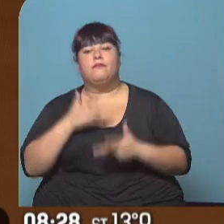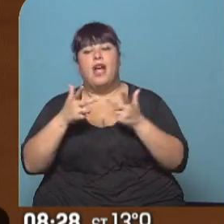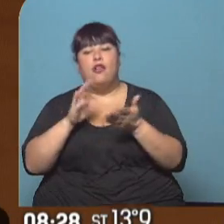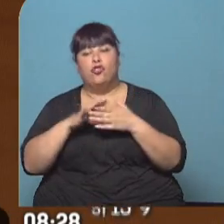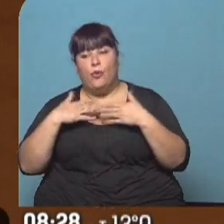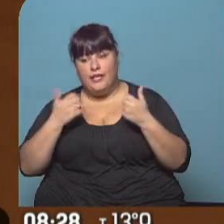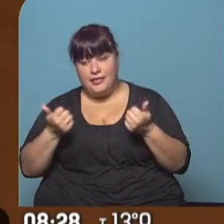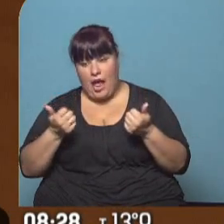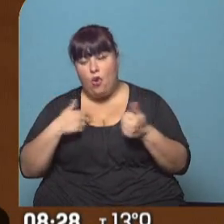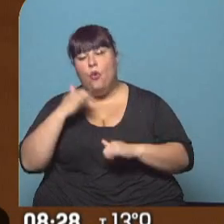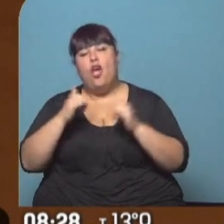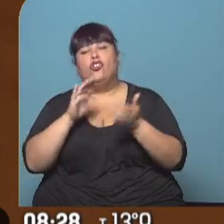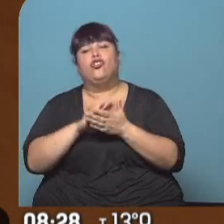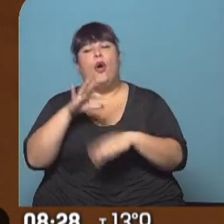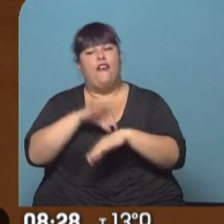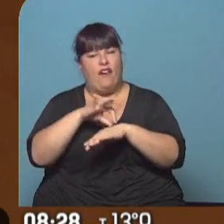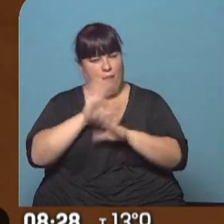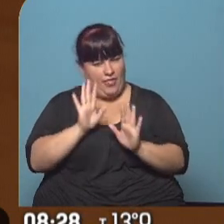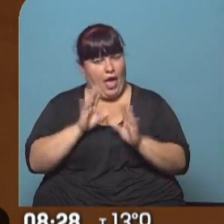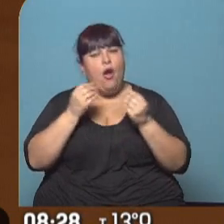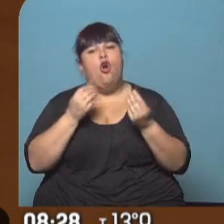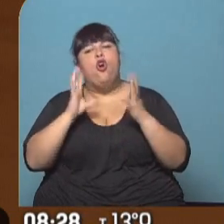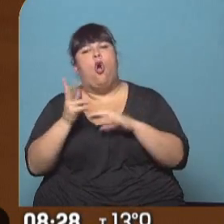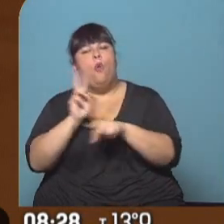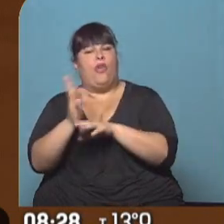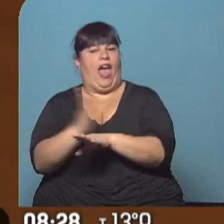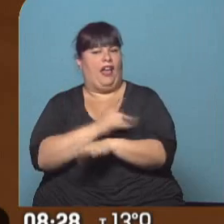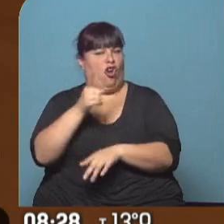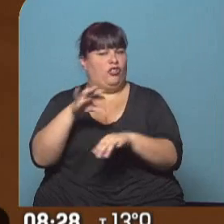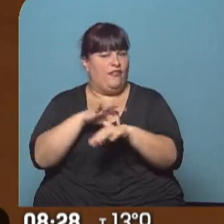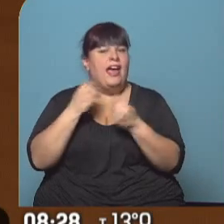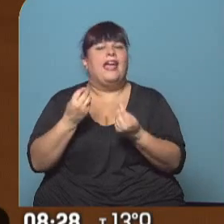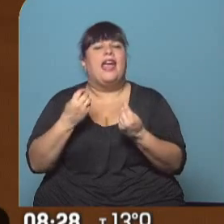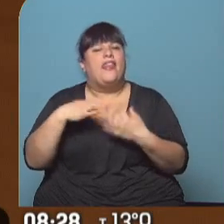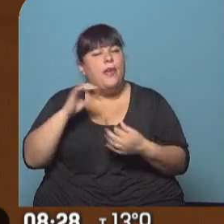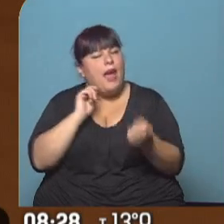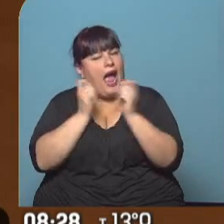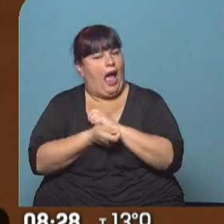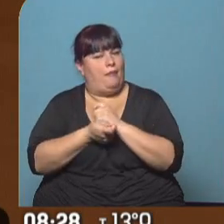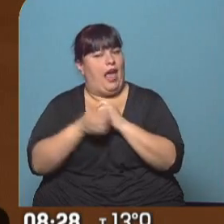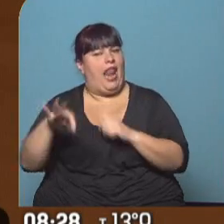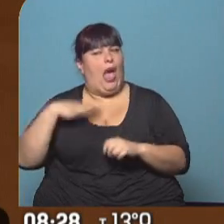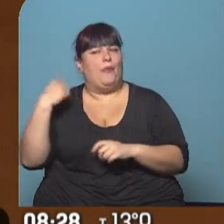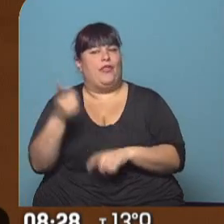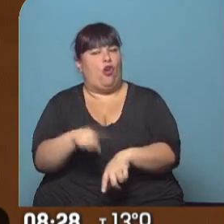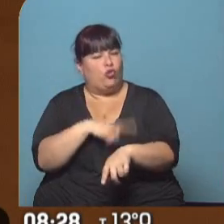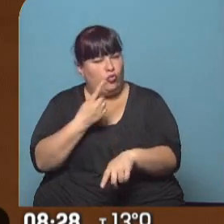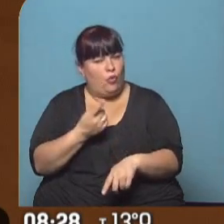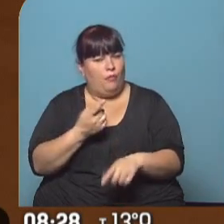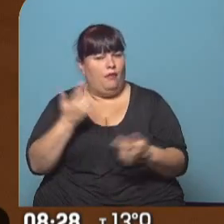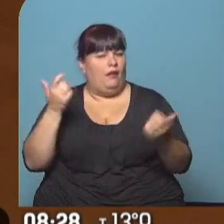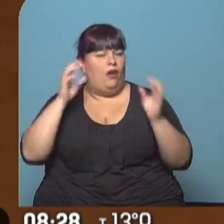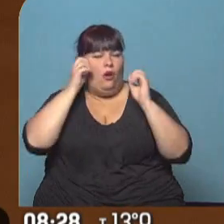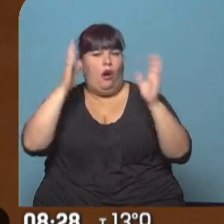Hablamos de salud porque vamos a hablar de enfermedad, pero de cómo prevenir la enfermedad, de qué tenemos que cambiar en nuestra vida, tirar abajo